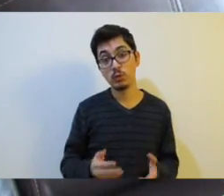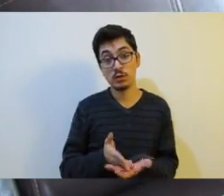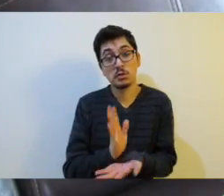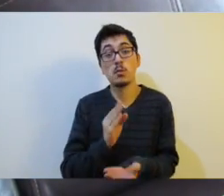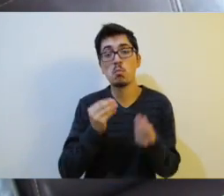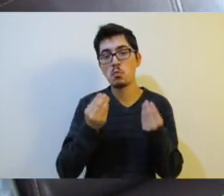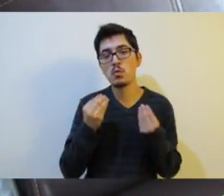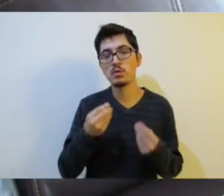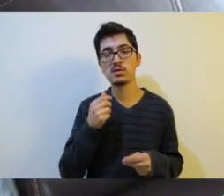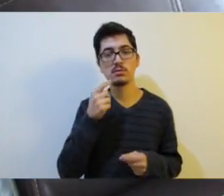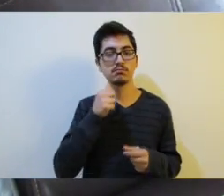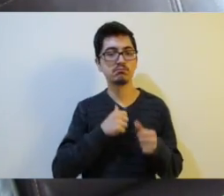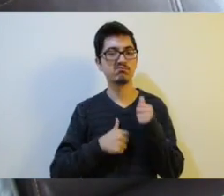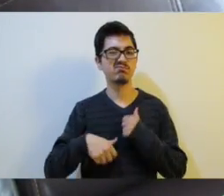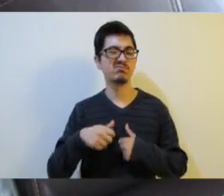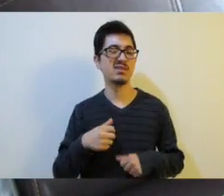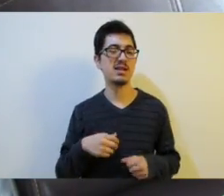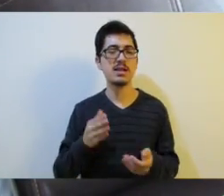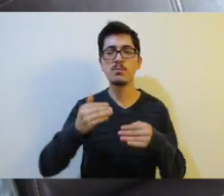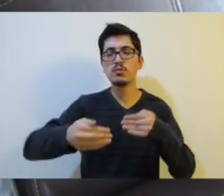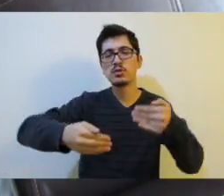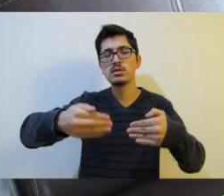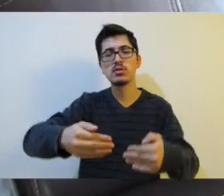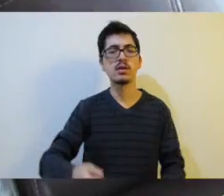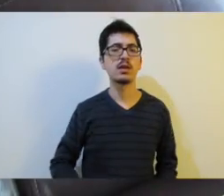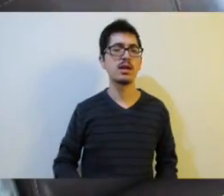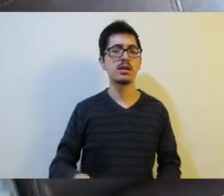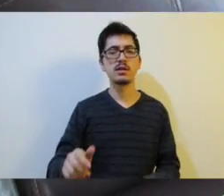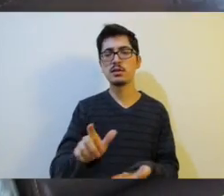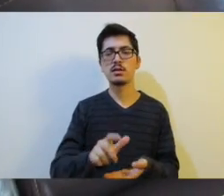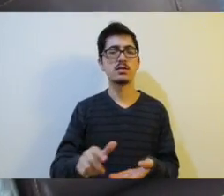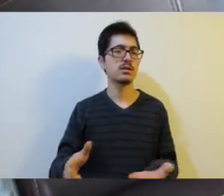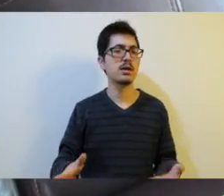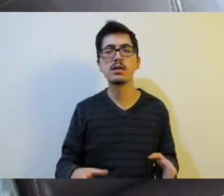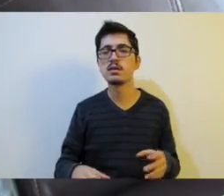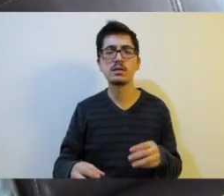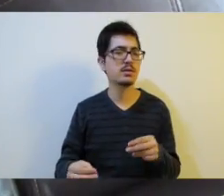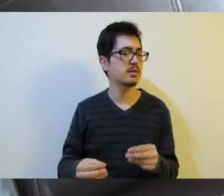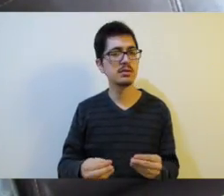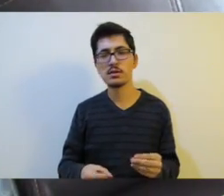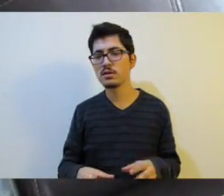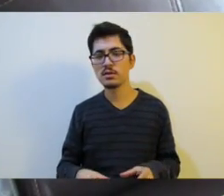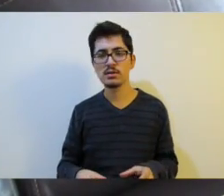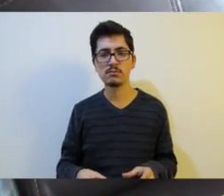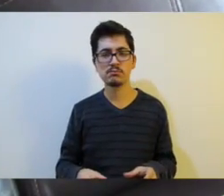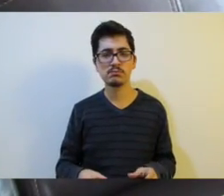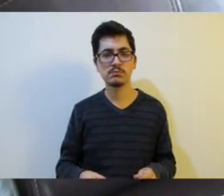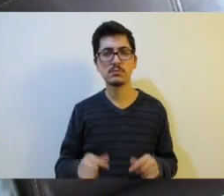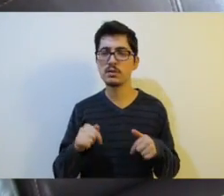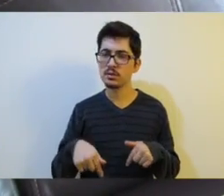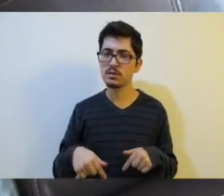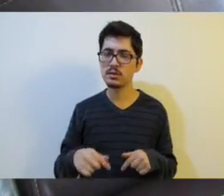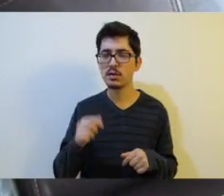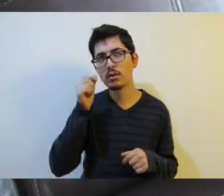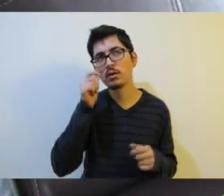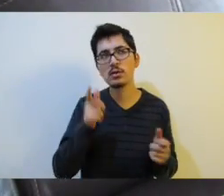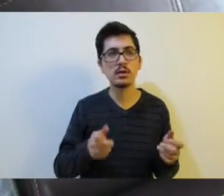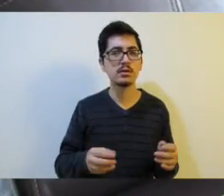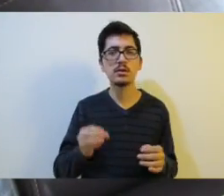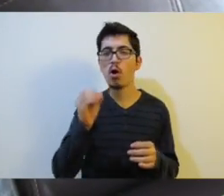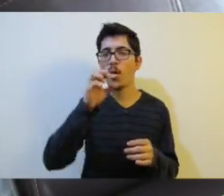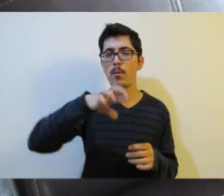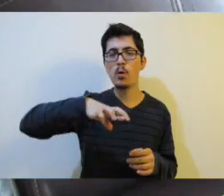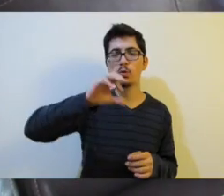bastante duro para él, y en el proceso de estar en el hospital, siempre en la temática de Albert Espinosa, este tipo se da cuenta que tiene una